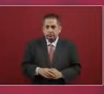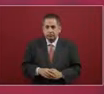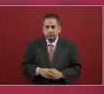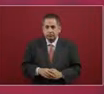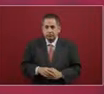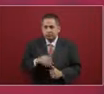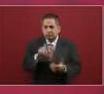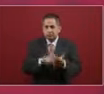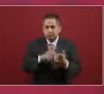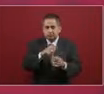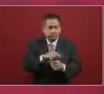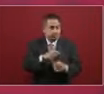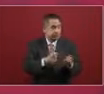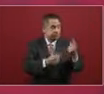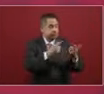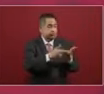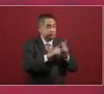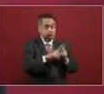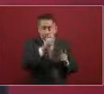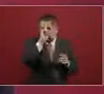una especie de amnesia,